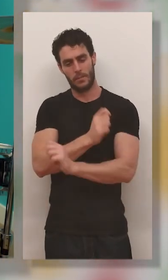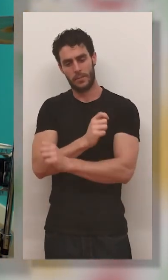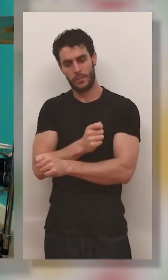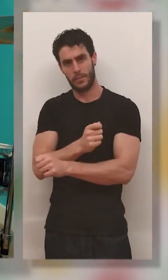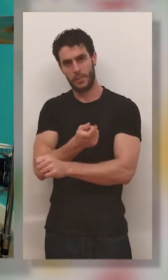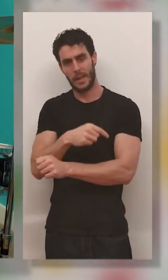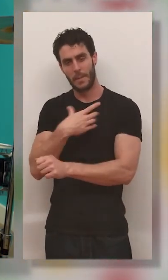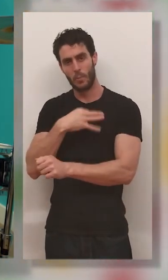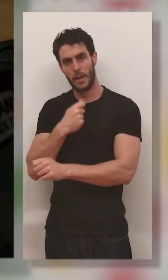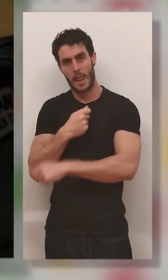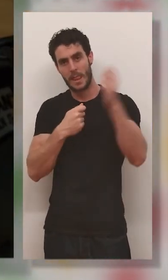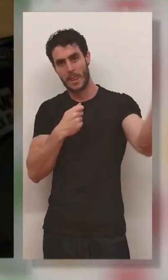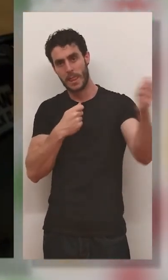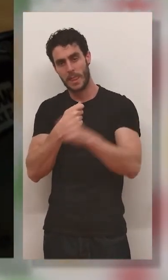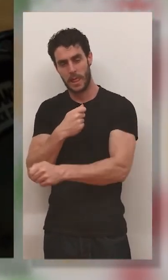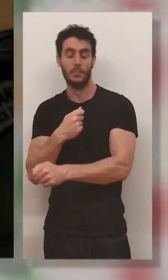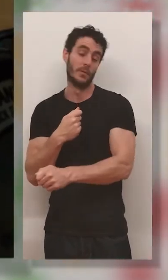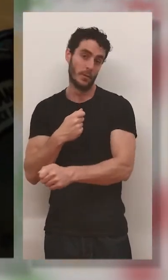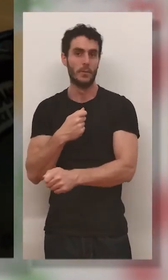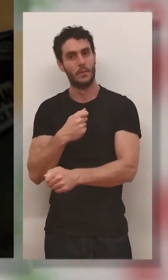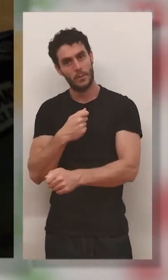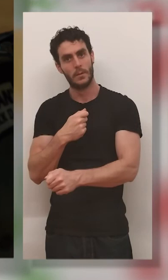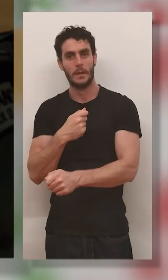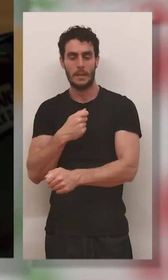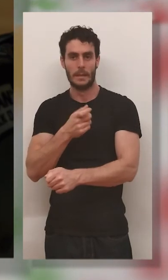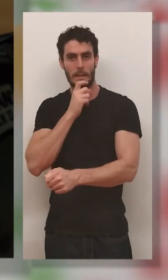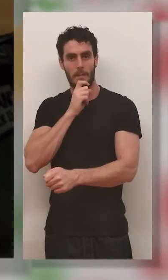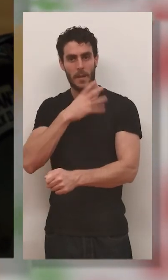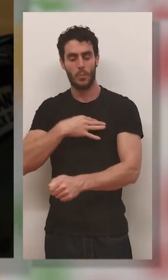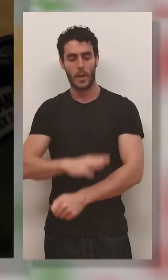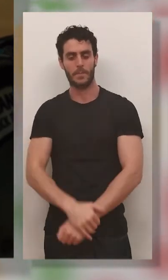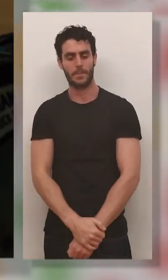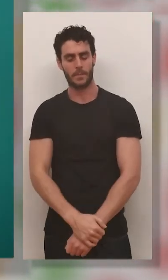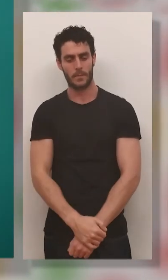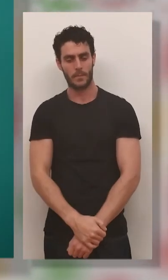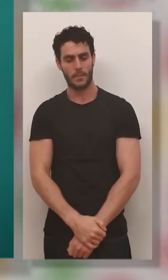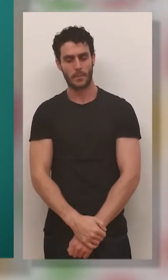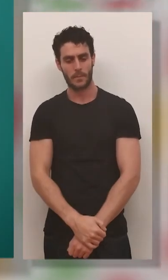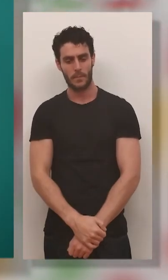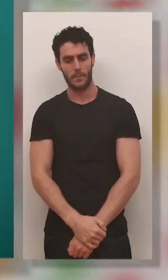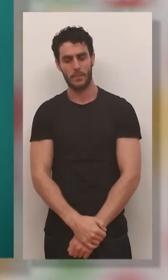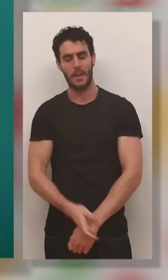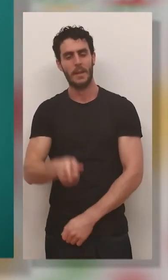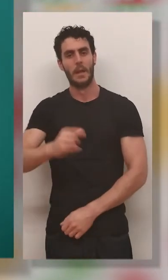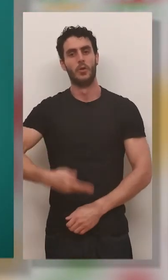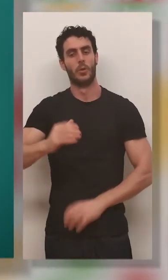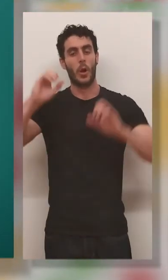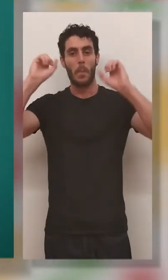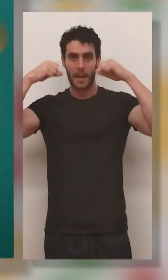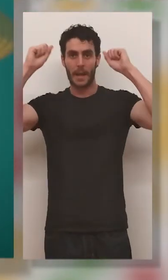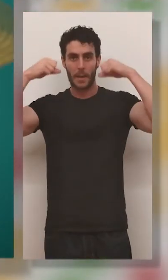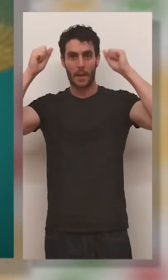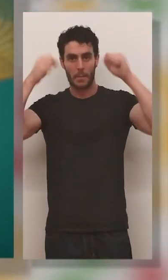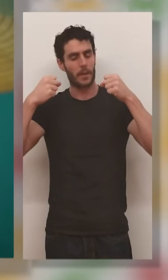así, pero luego cambiarlos aquí y volver. Y eso también está bien, lo hacemos. Como han dicho, también es sobre todo práctica